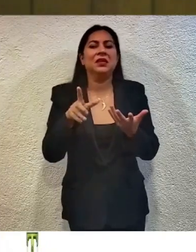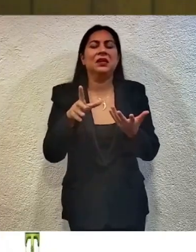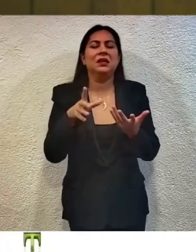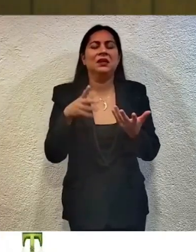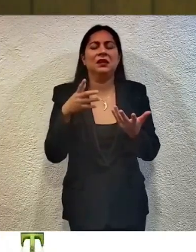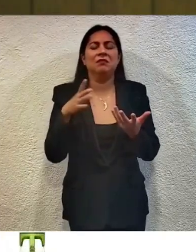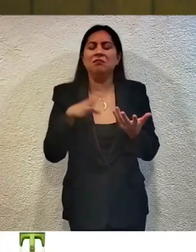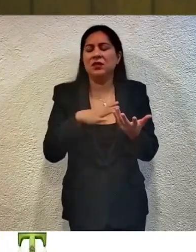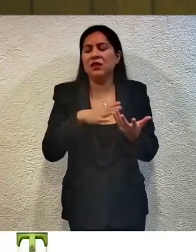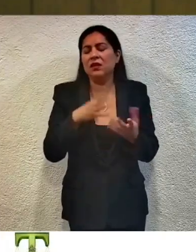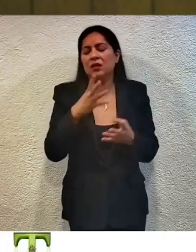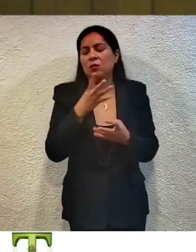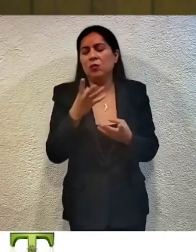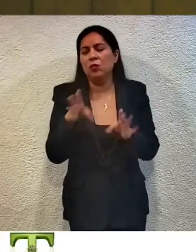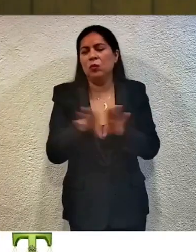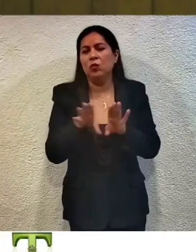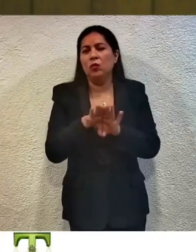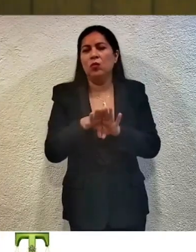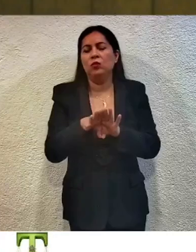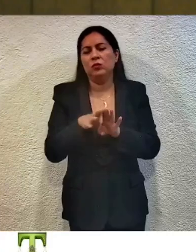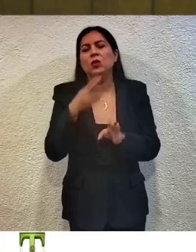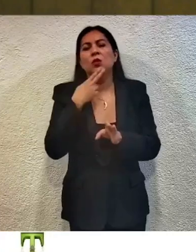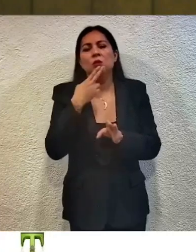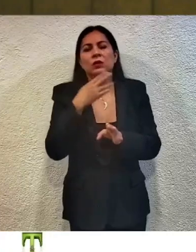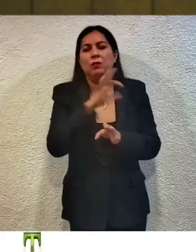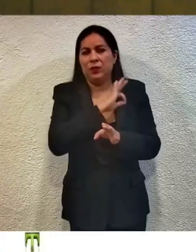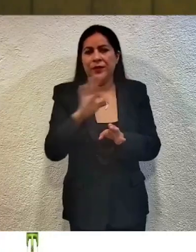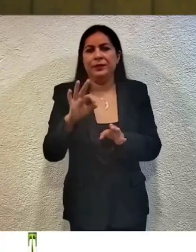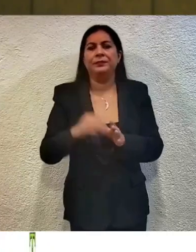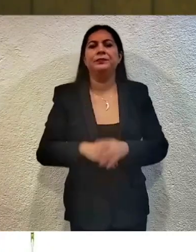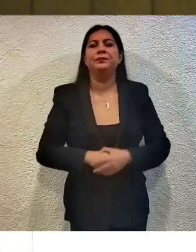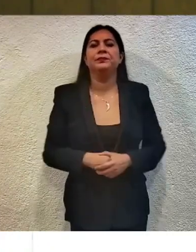caso resulten aplicables.